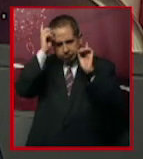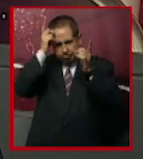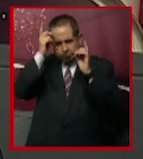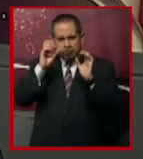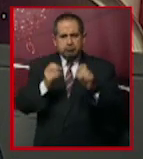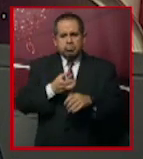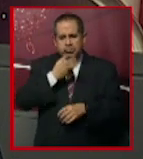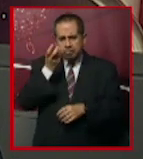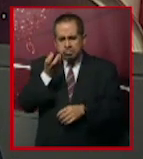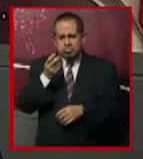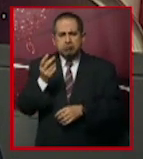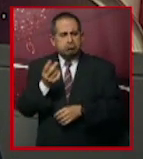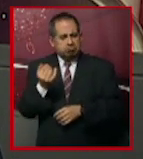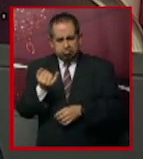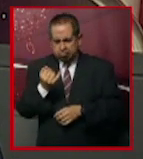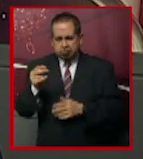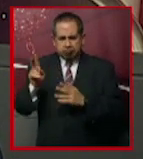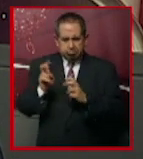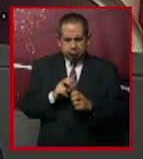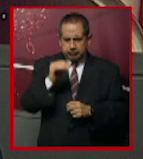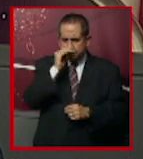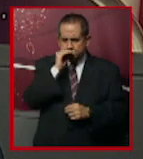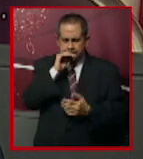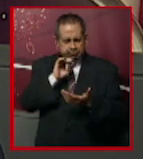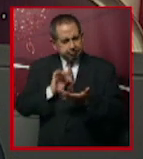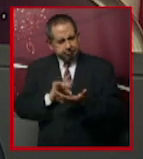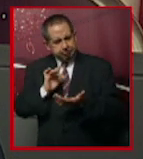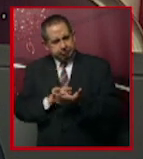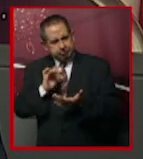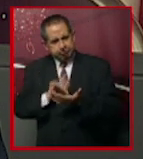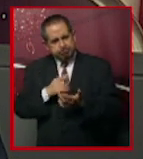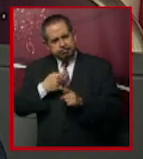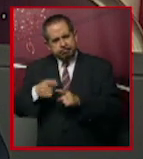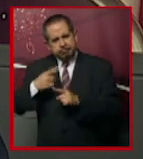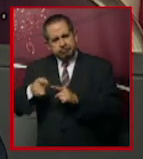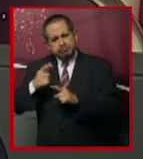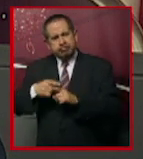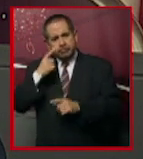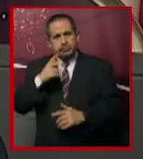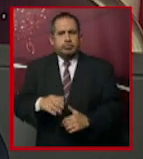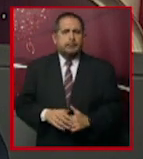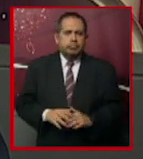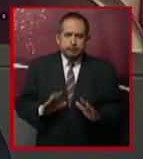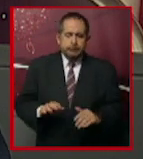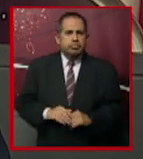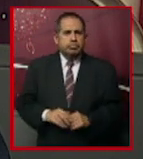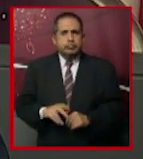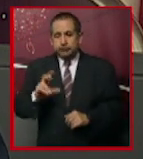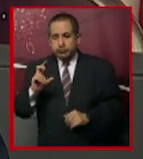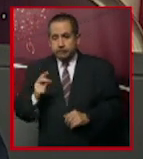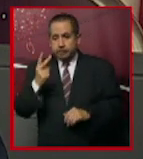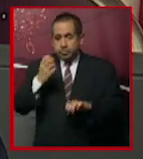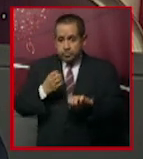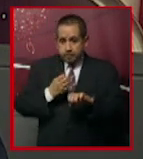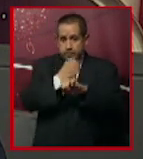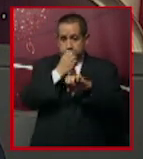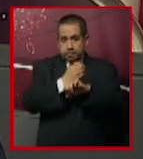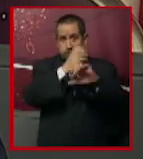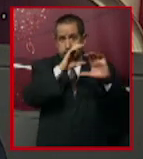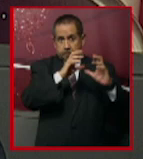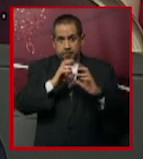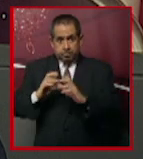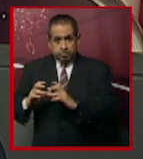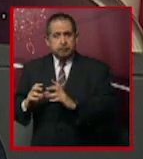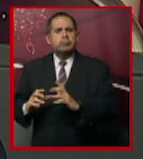iOS, gratuita la aplicación del Canal Congreso que tiene muchas cosas que ofrecerle. Bueno, y con el aval de los 32 congresos estatales respecto a la